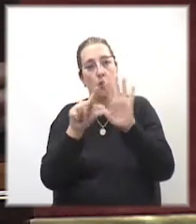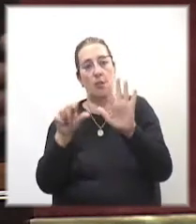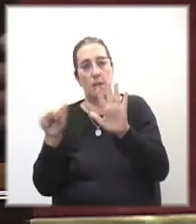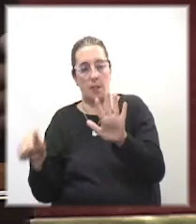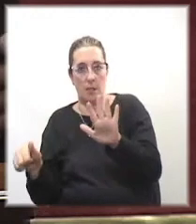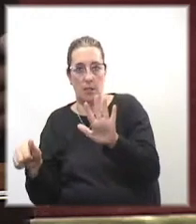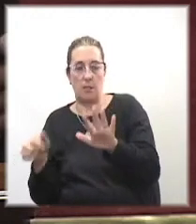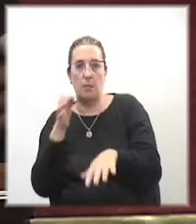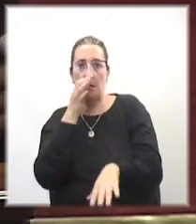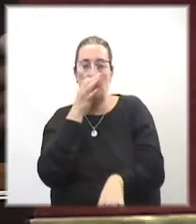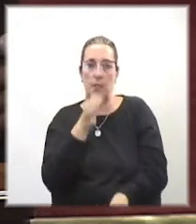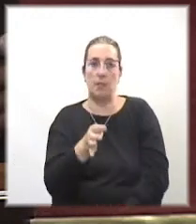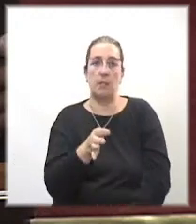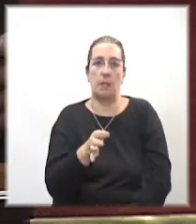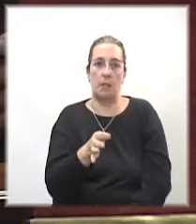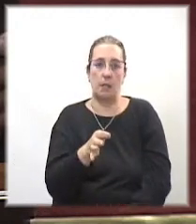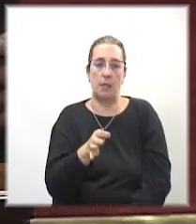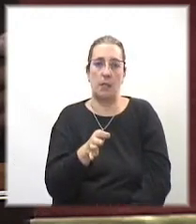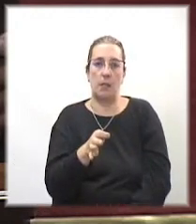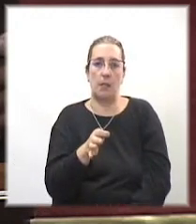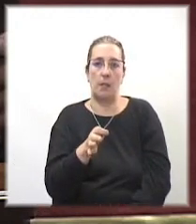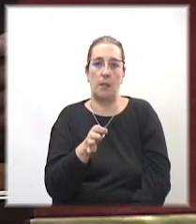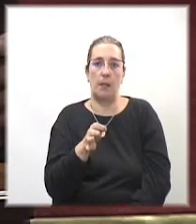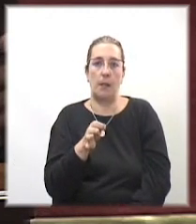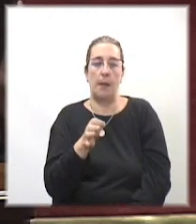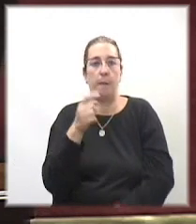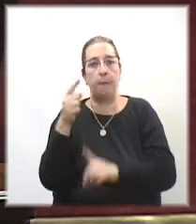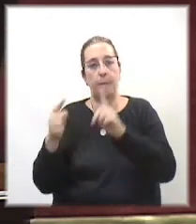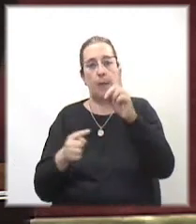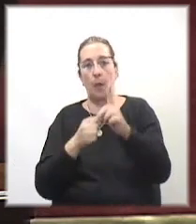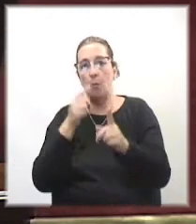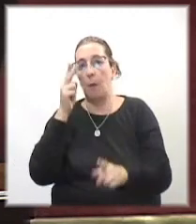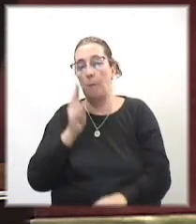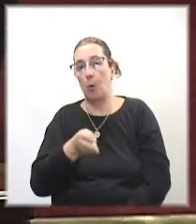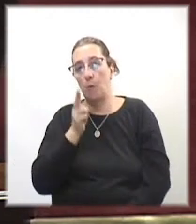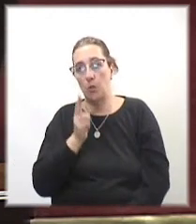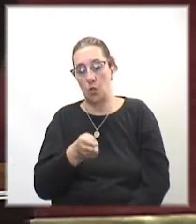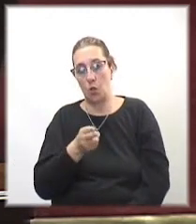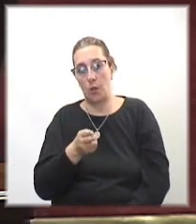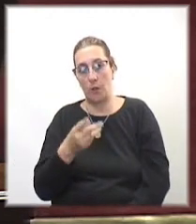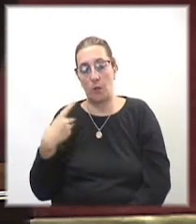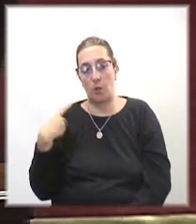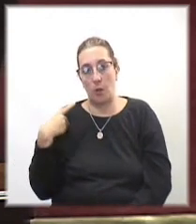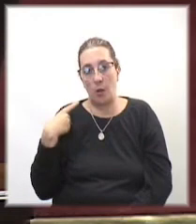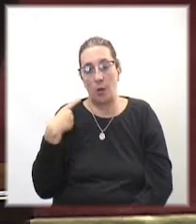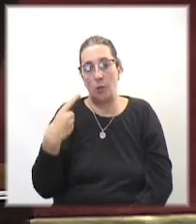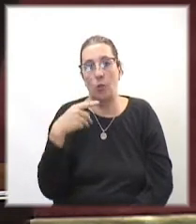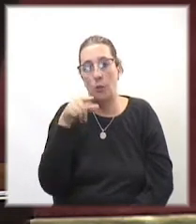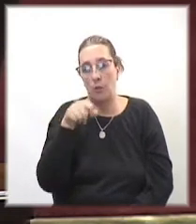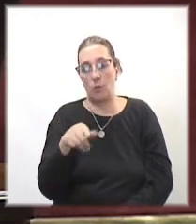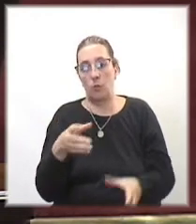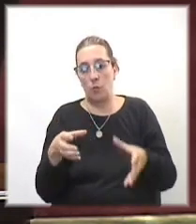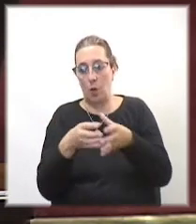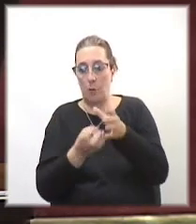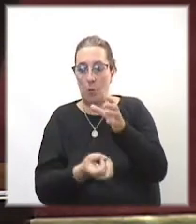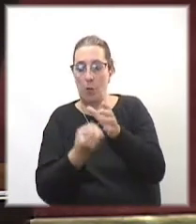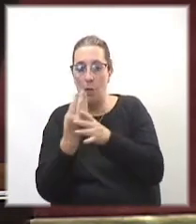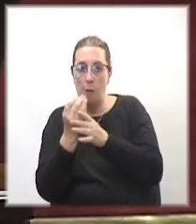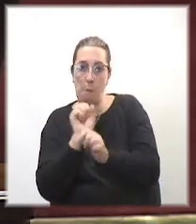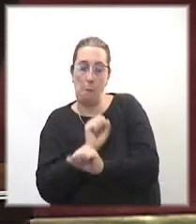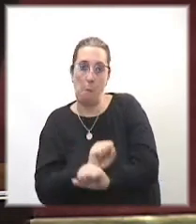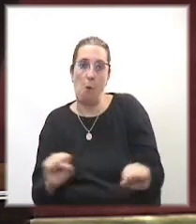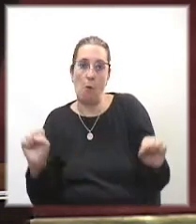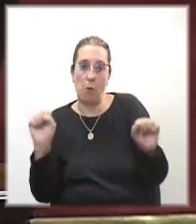que establece que ciertas prohibiciones por los directores de dichos organismos que crea que